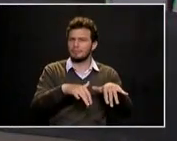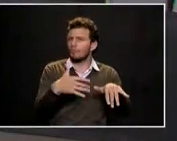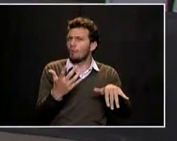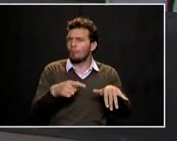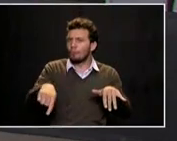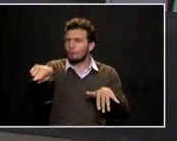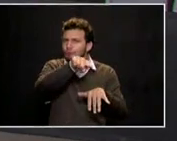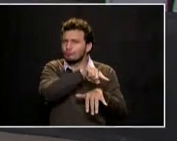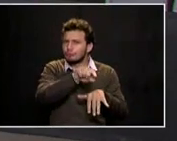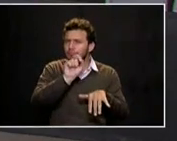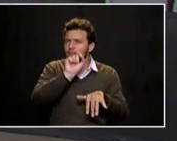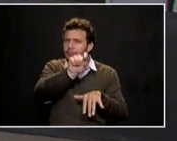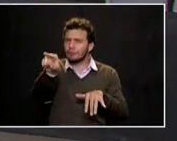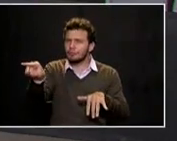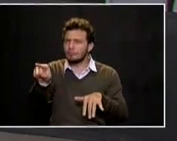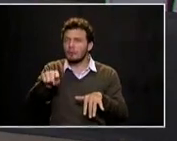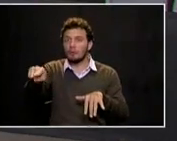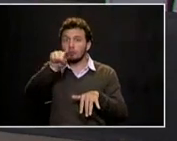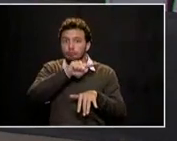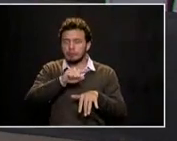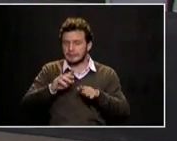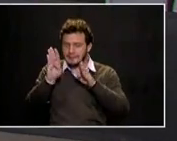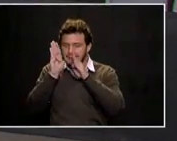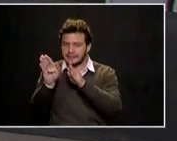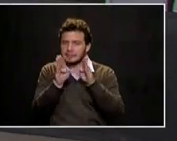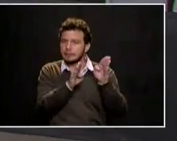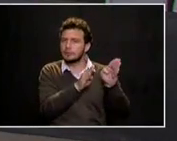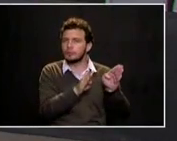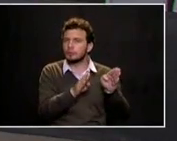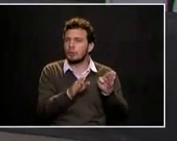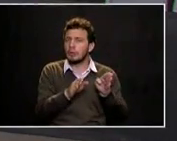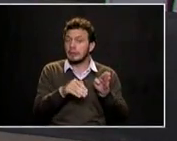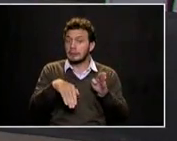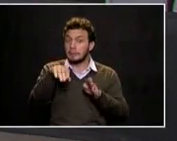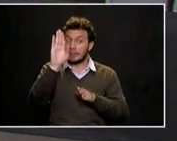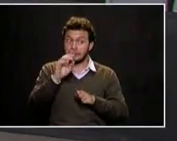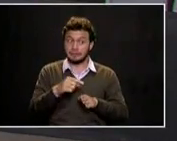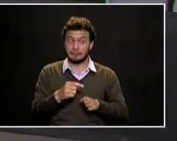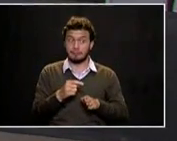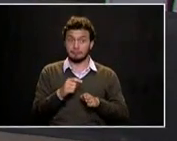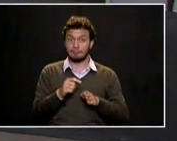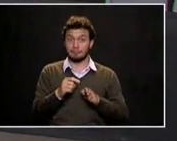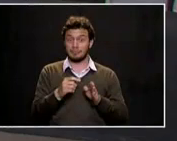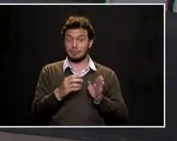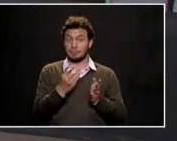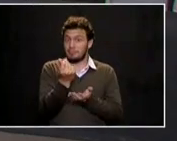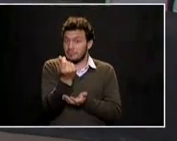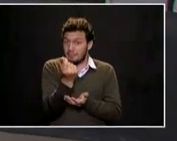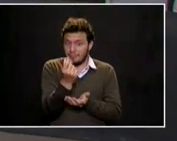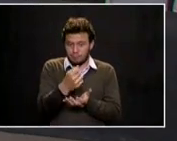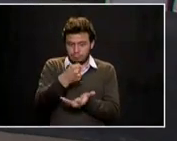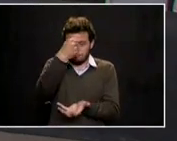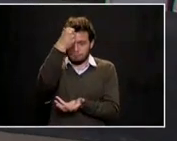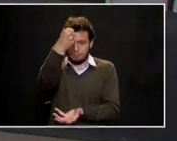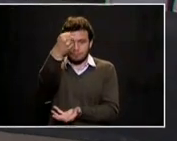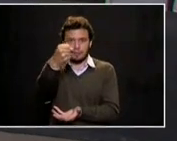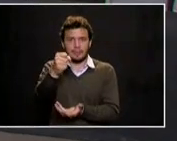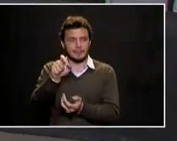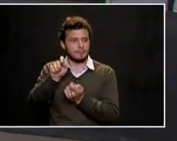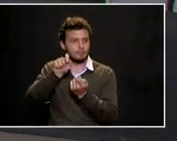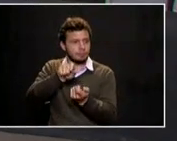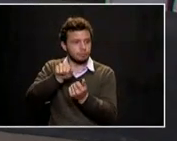la migración venezolana sin que esto afecte los recursos de inversión social para los medellinenses? En